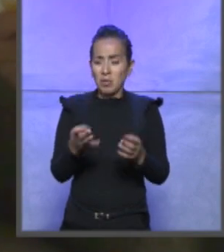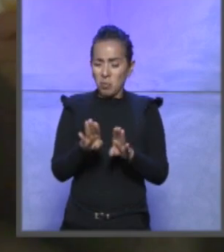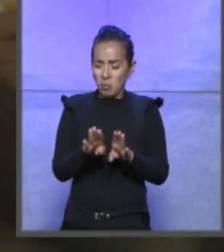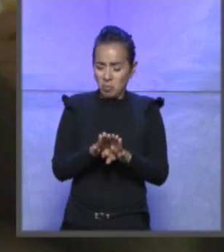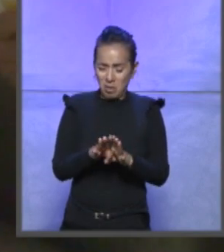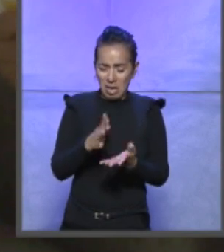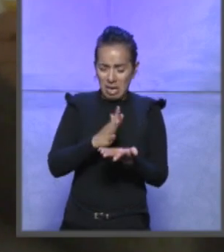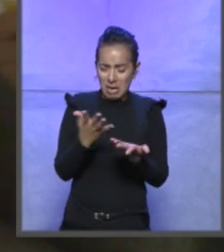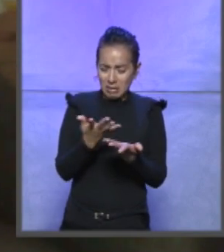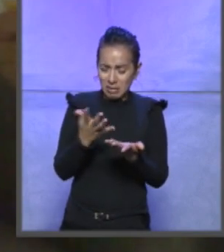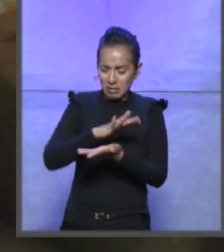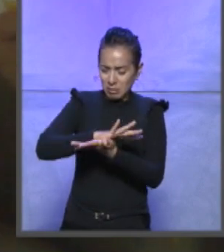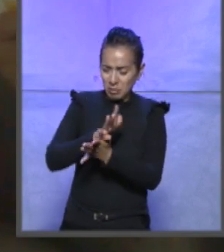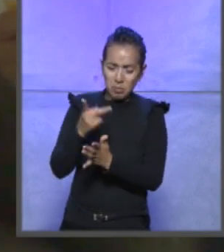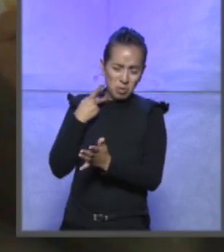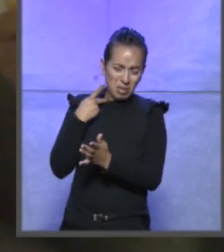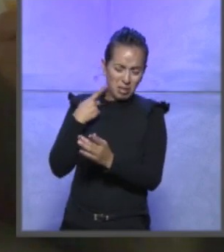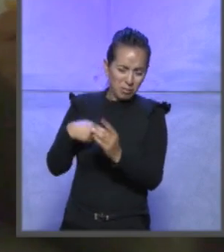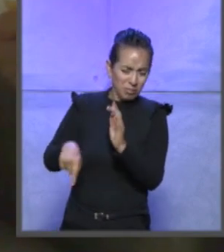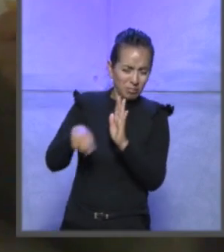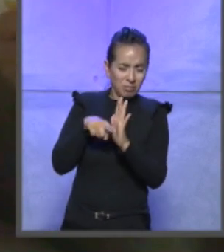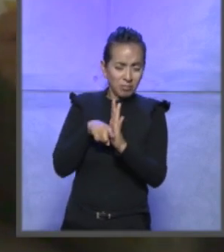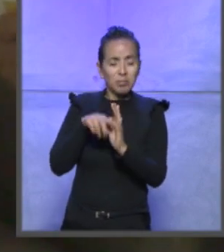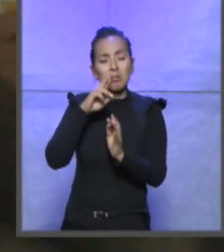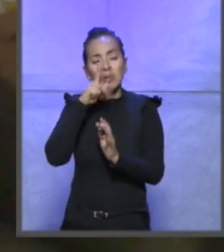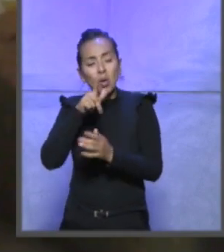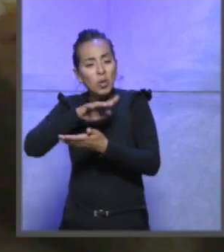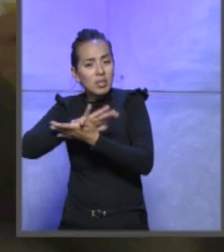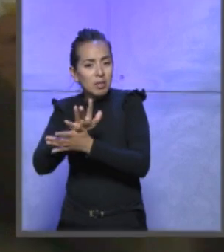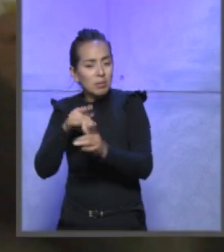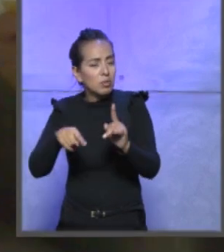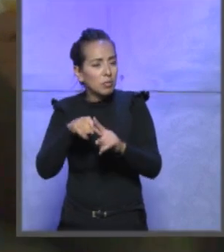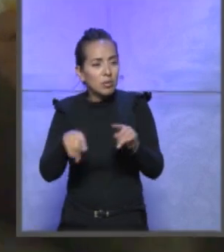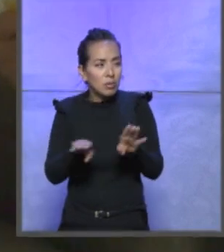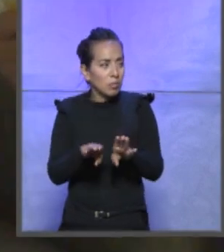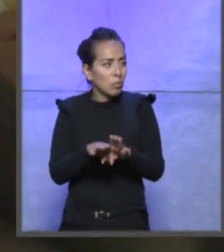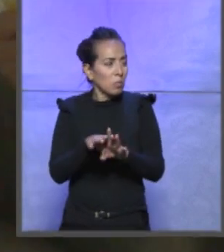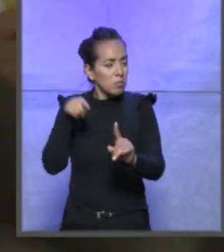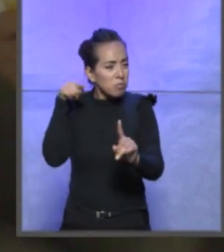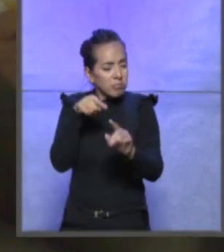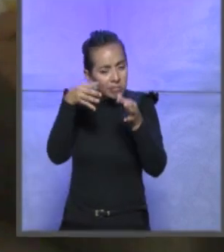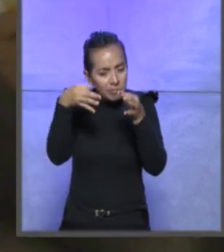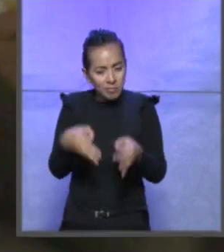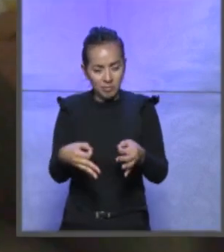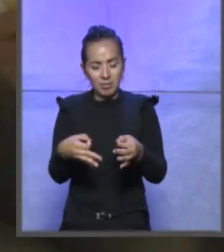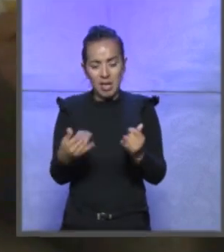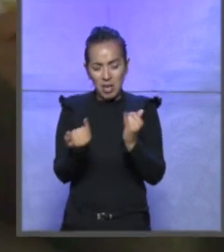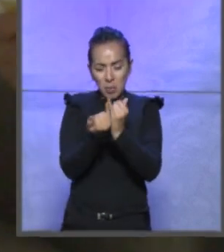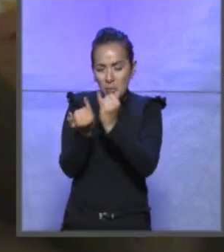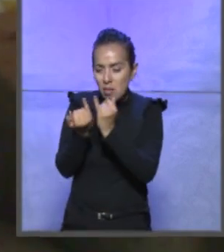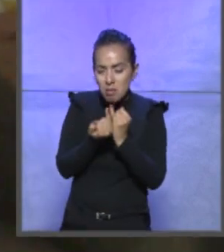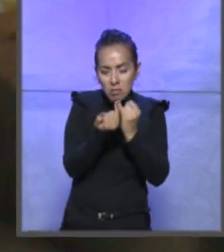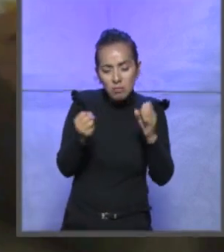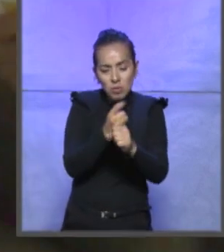hacer discriminación política negativa, ¿por qué no remarcar una discriminación positiva? La cual su objetivo es garantizar la igualdad de